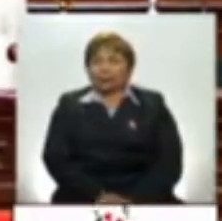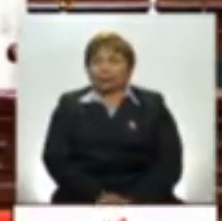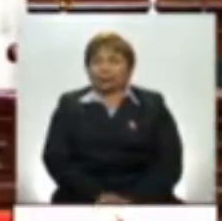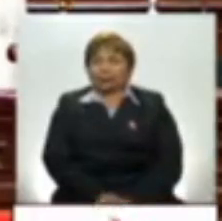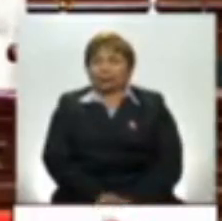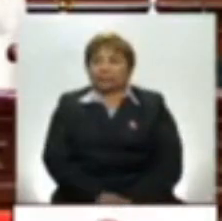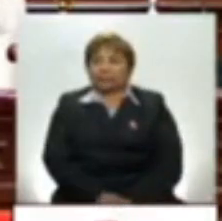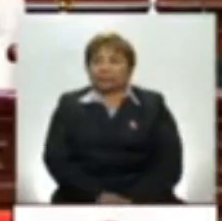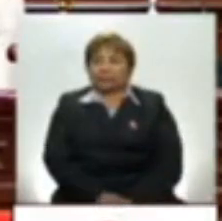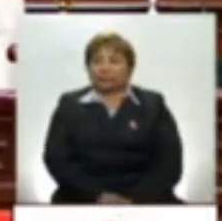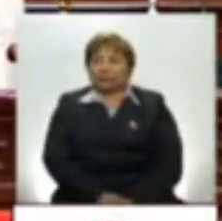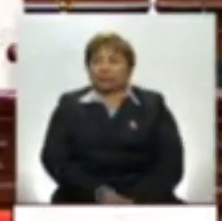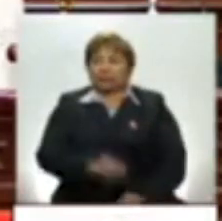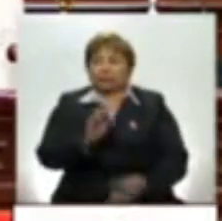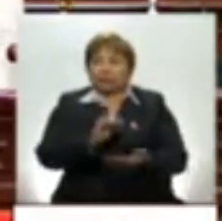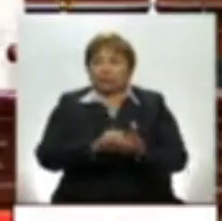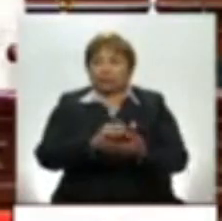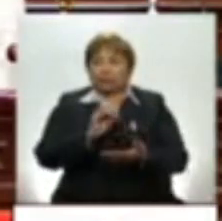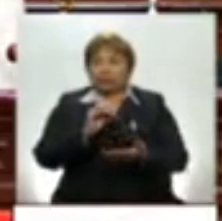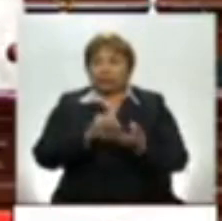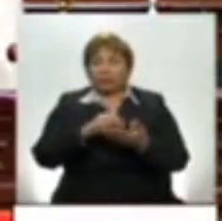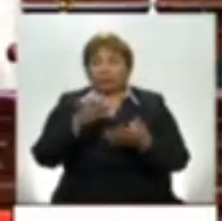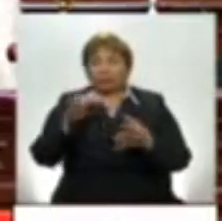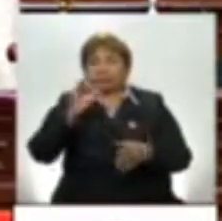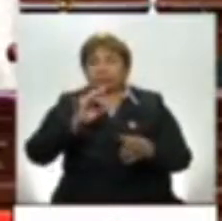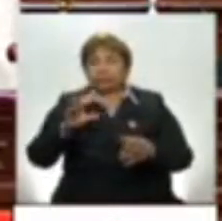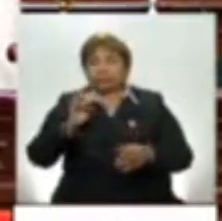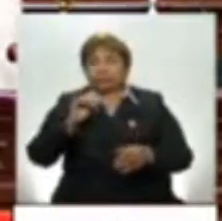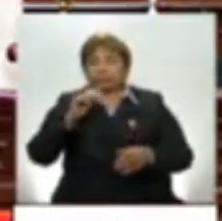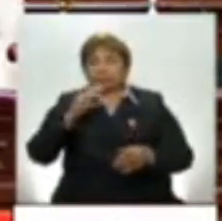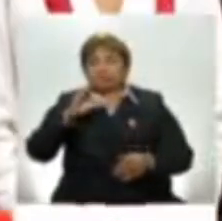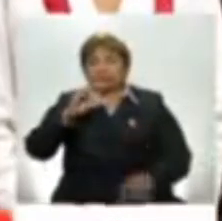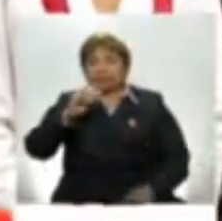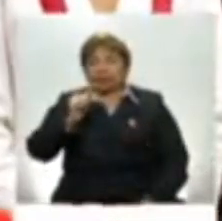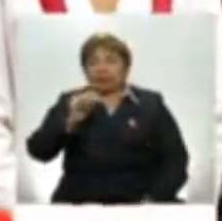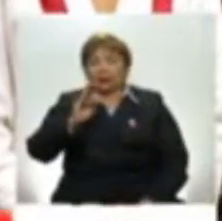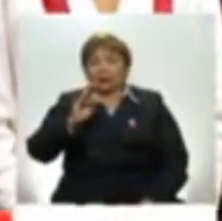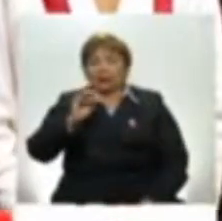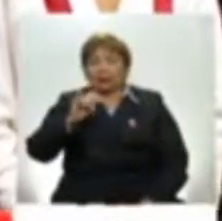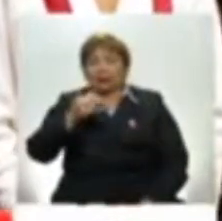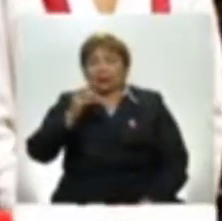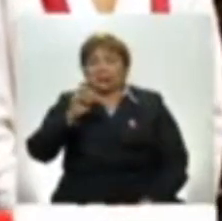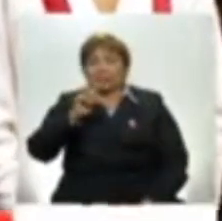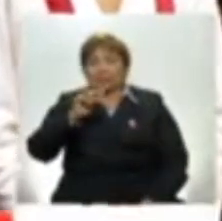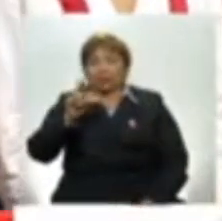Jurado Nacional de Elecciones, credencial otorgada a Raúl Felipe Doroteo Carvajo, DNI